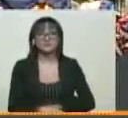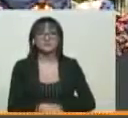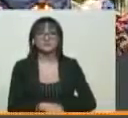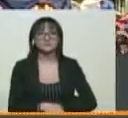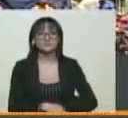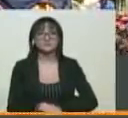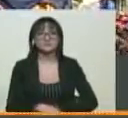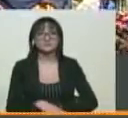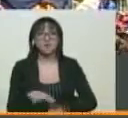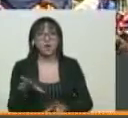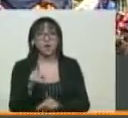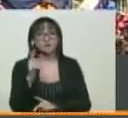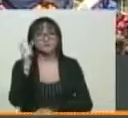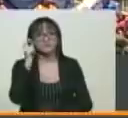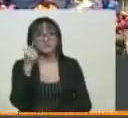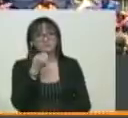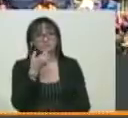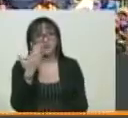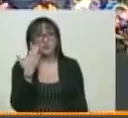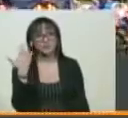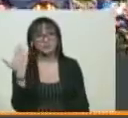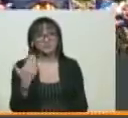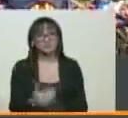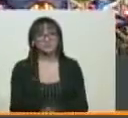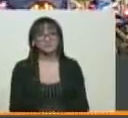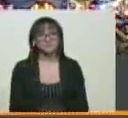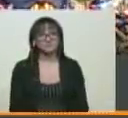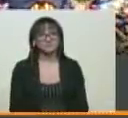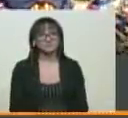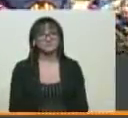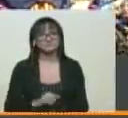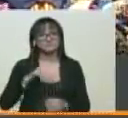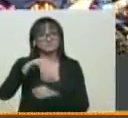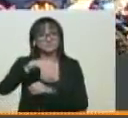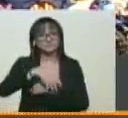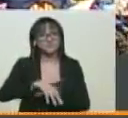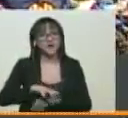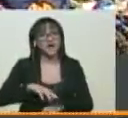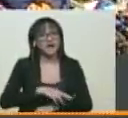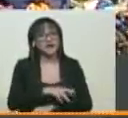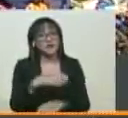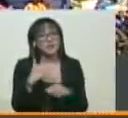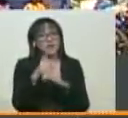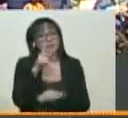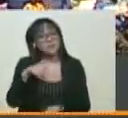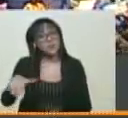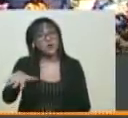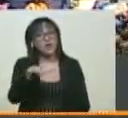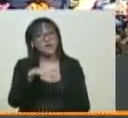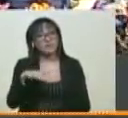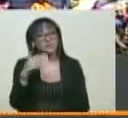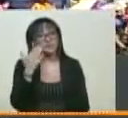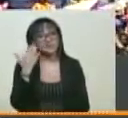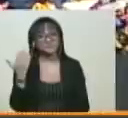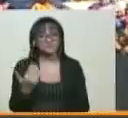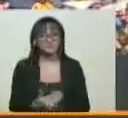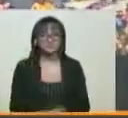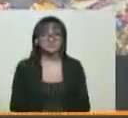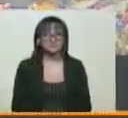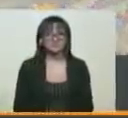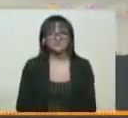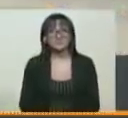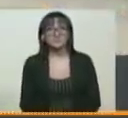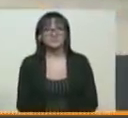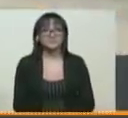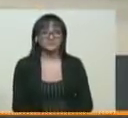11 días, mira qué belleza por allá, se desbordó el río de pueblo, por allá en un costado, en la